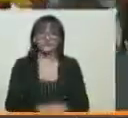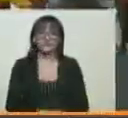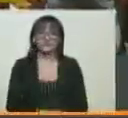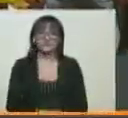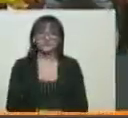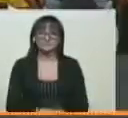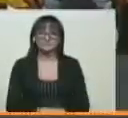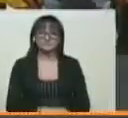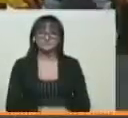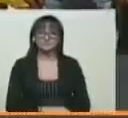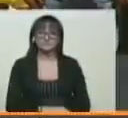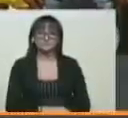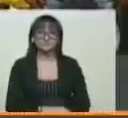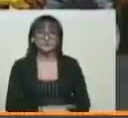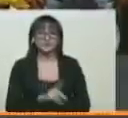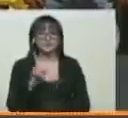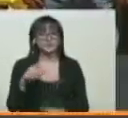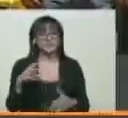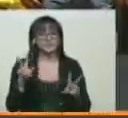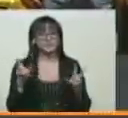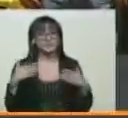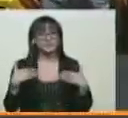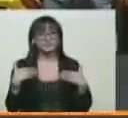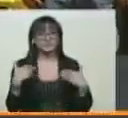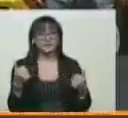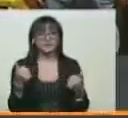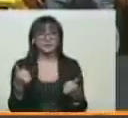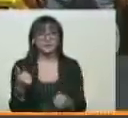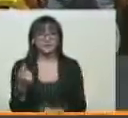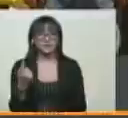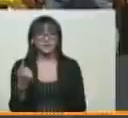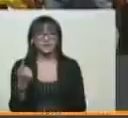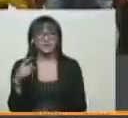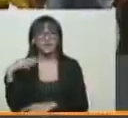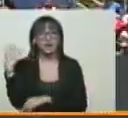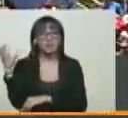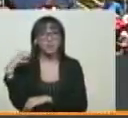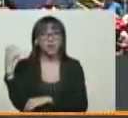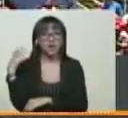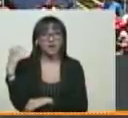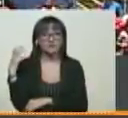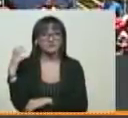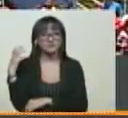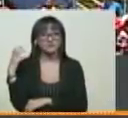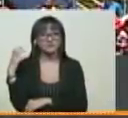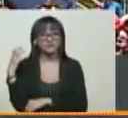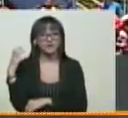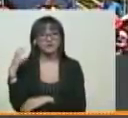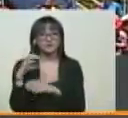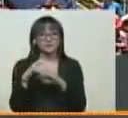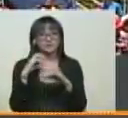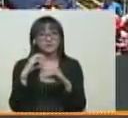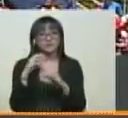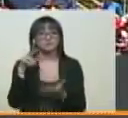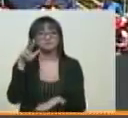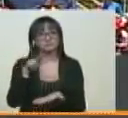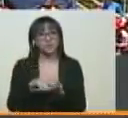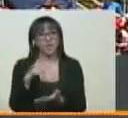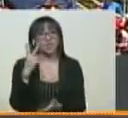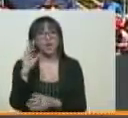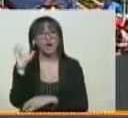Pero además la salud, hace falta las ambulancias. Le ha aprobado